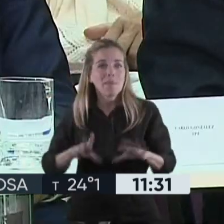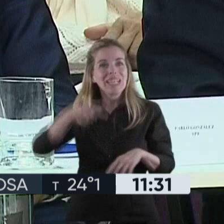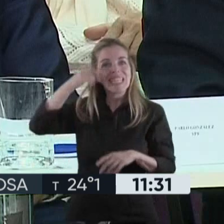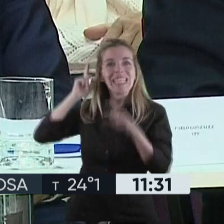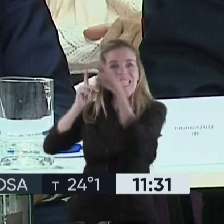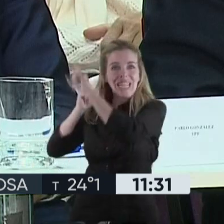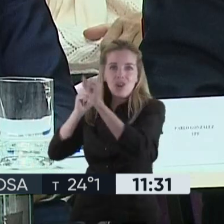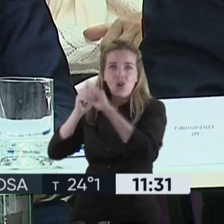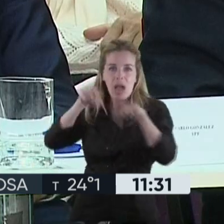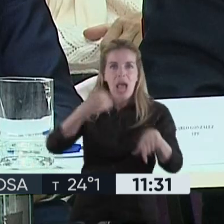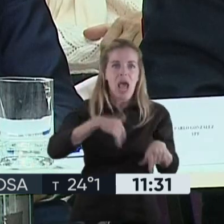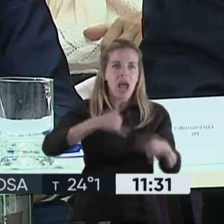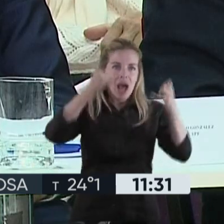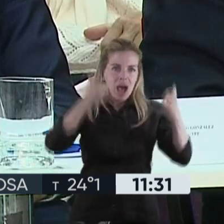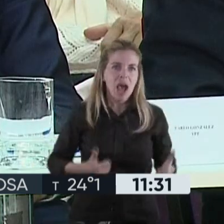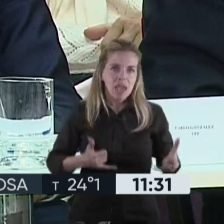también del lado argentino.